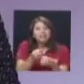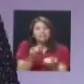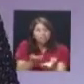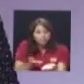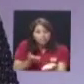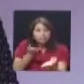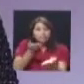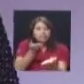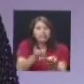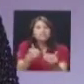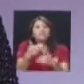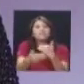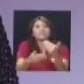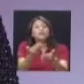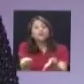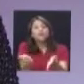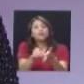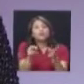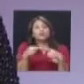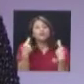ordinarias de nuevo